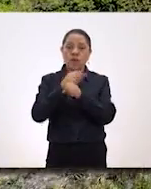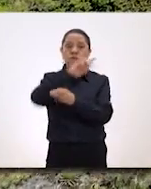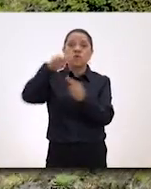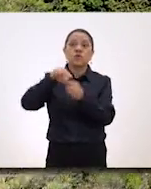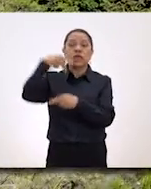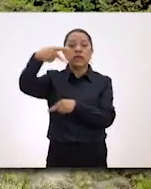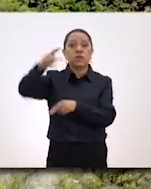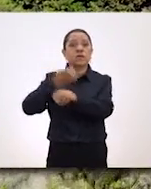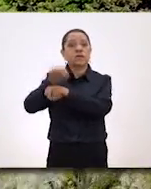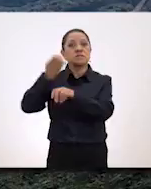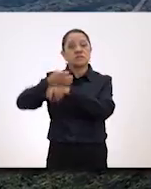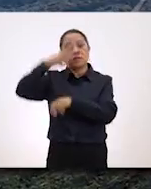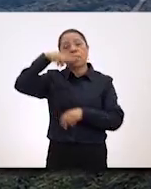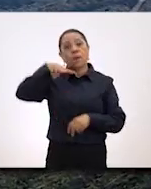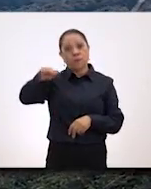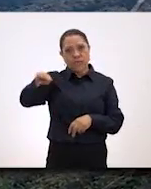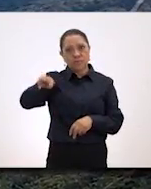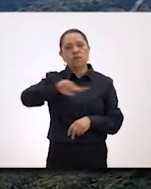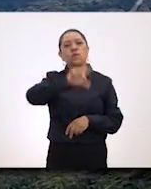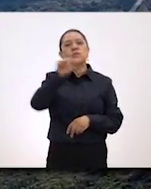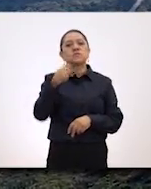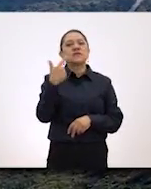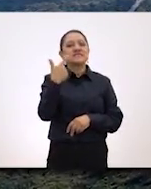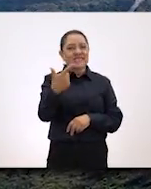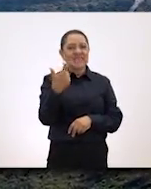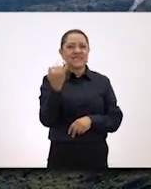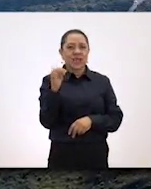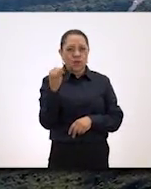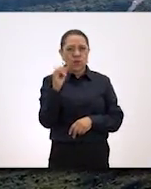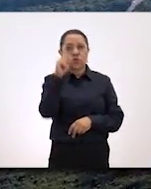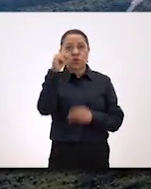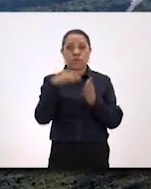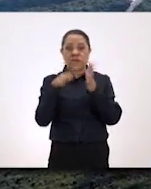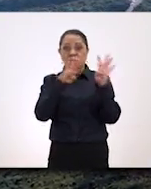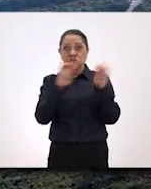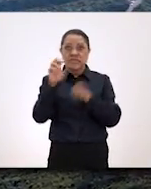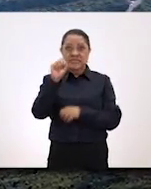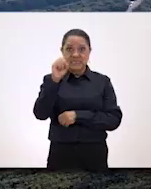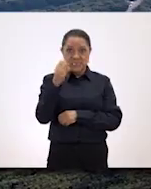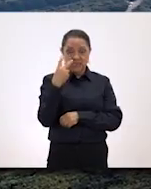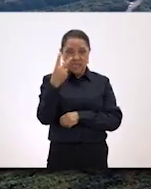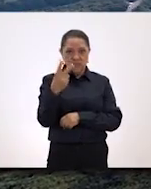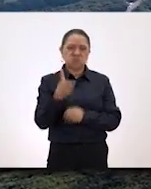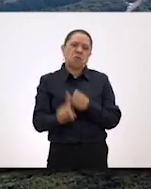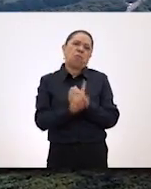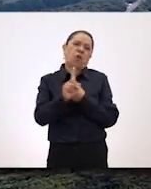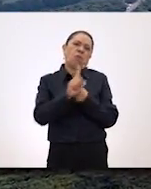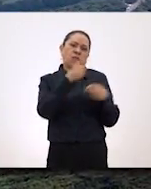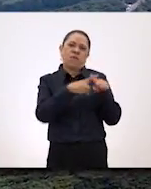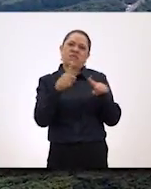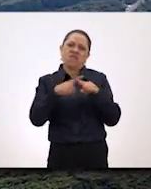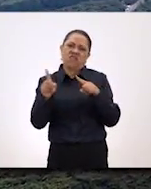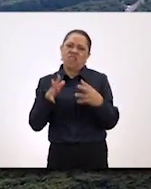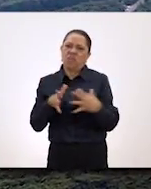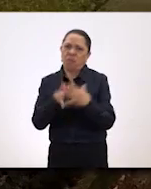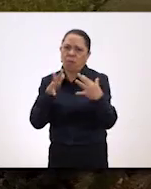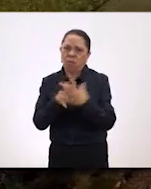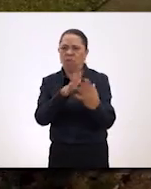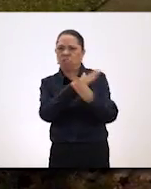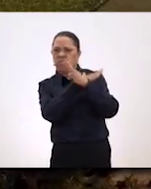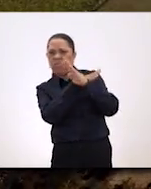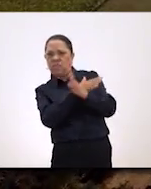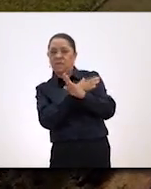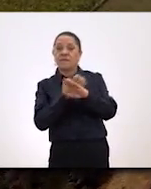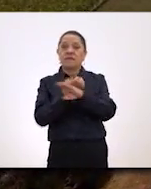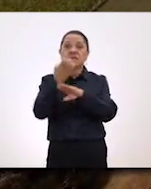región comprendida por el Estado de México. El 7 de junio de 1862, por circunstancias militares y de